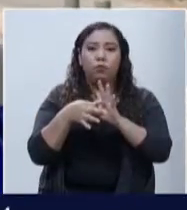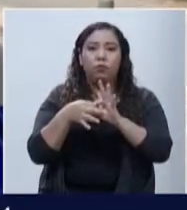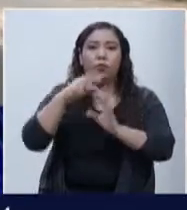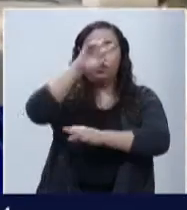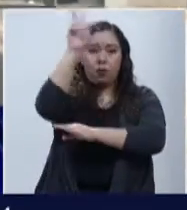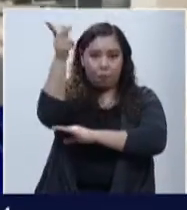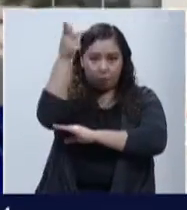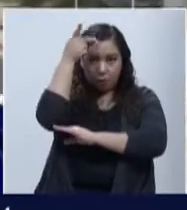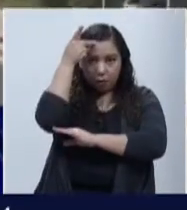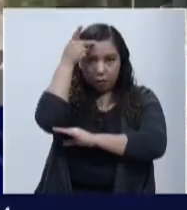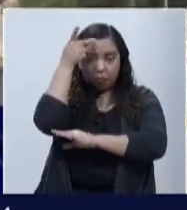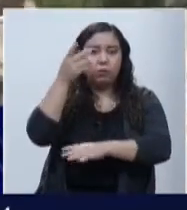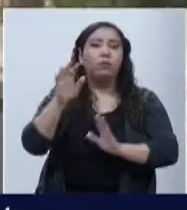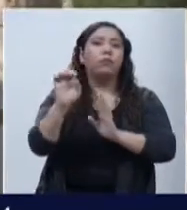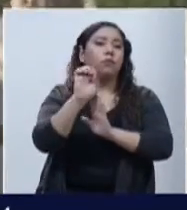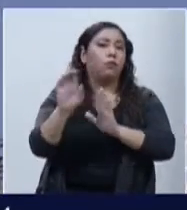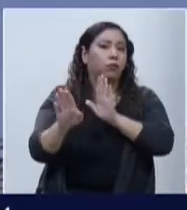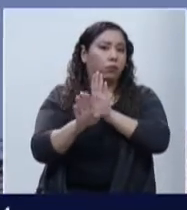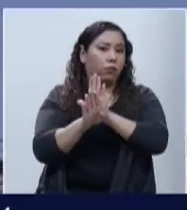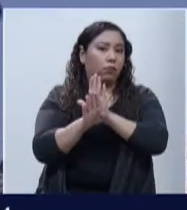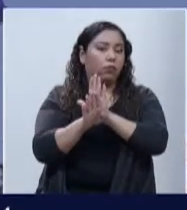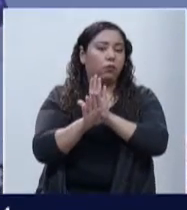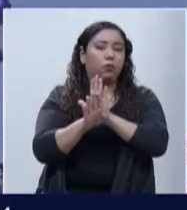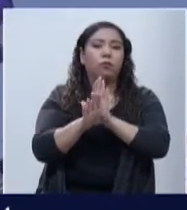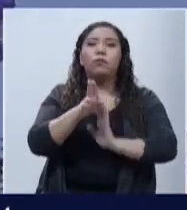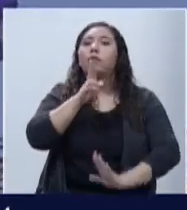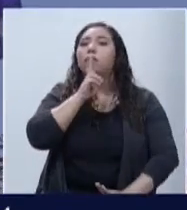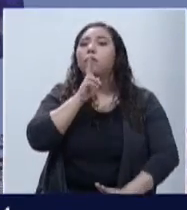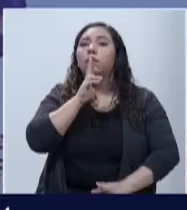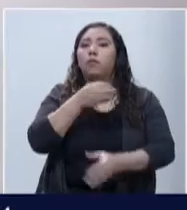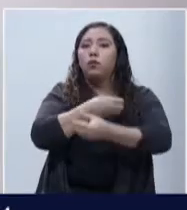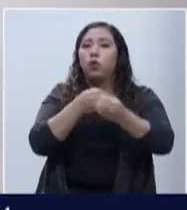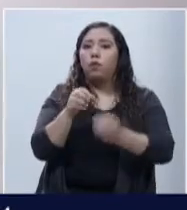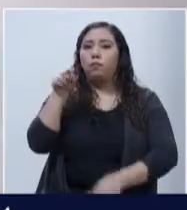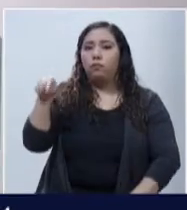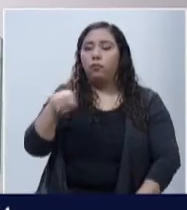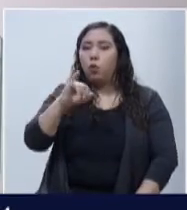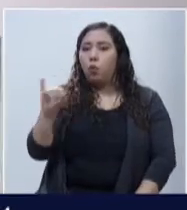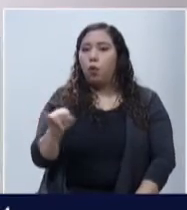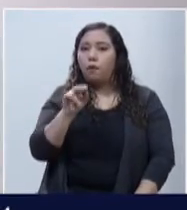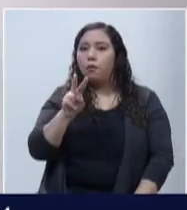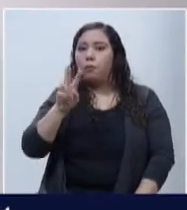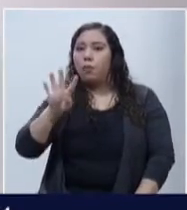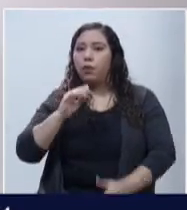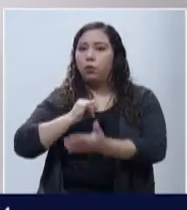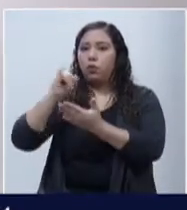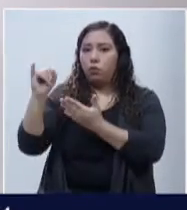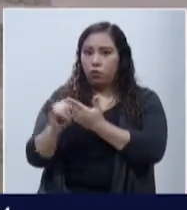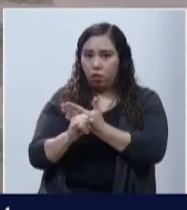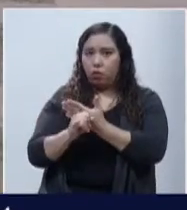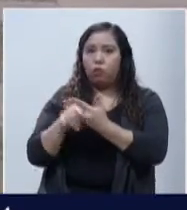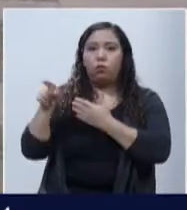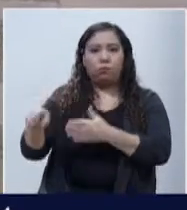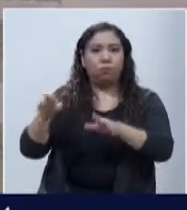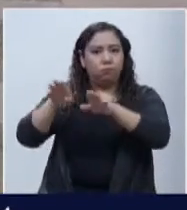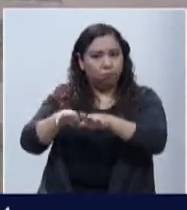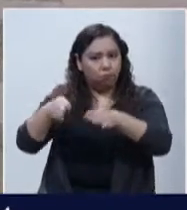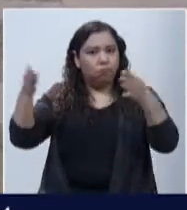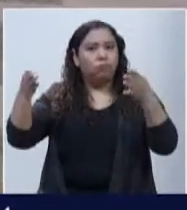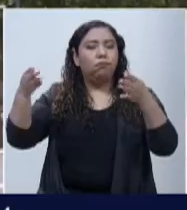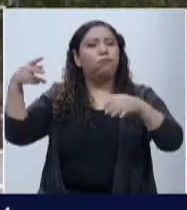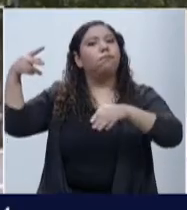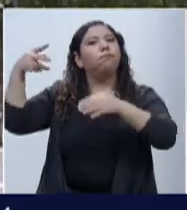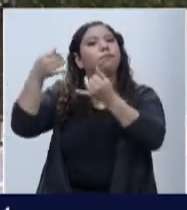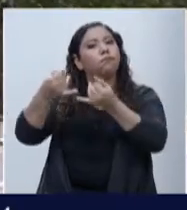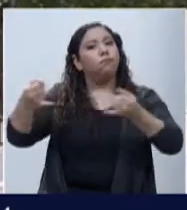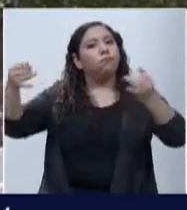sede diplomática hondureña en jerusalén acción que se llevará a cabo el jueves 24 de junio reconociendo así la histórica ciudad